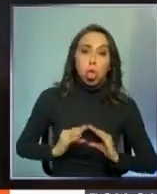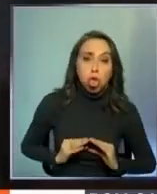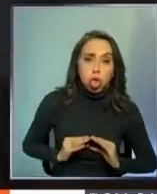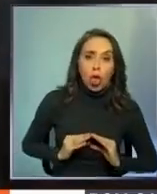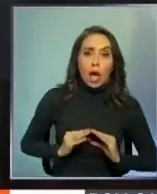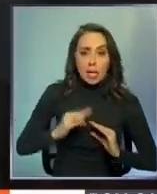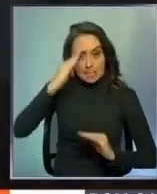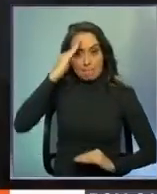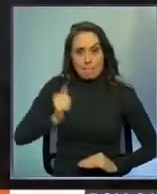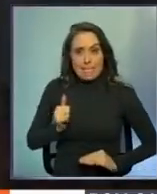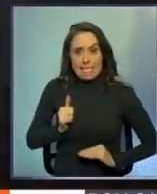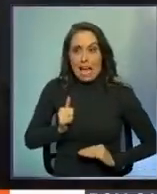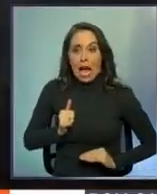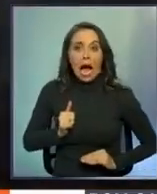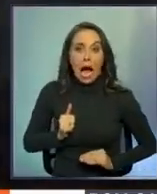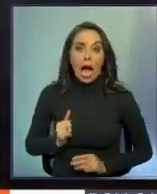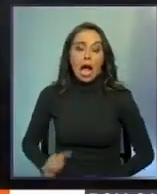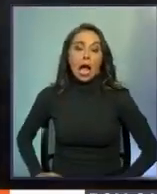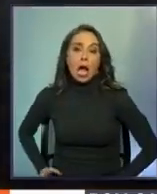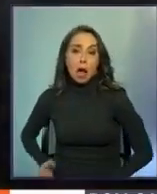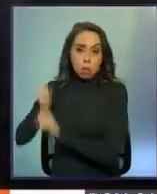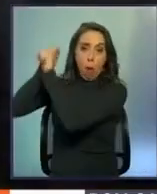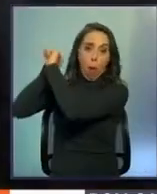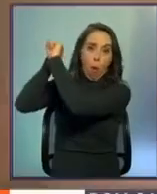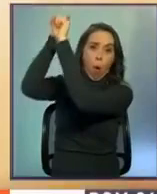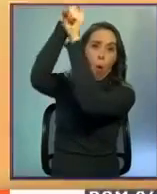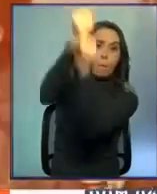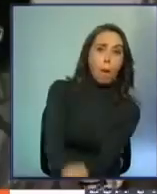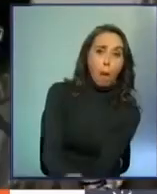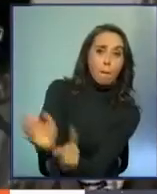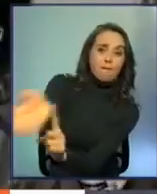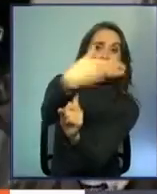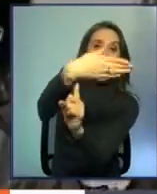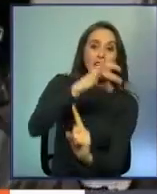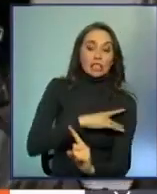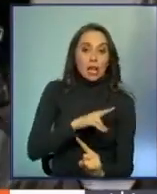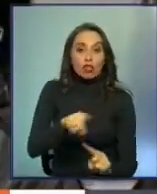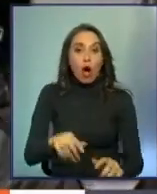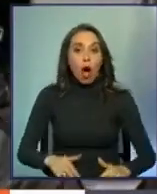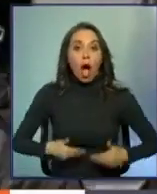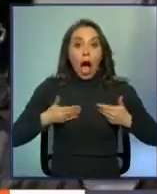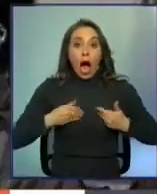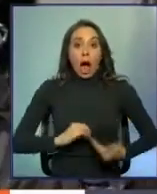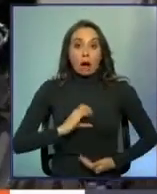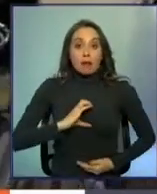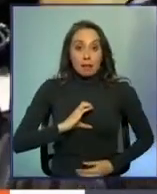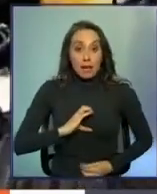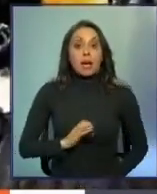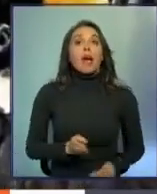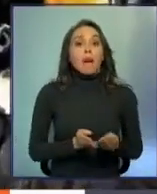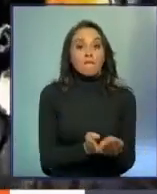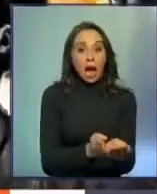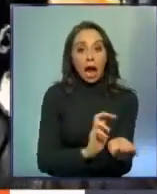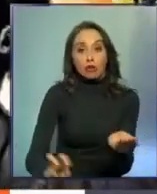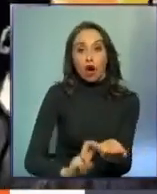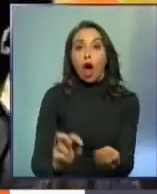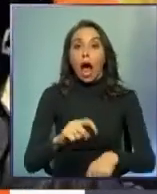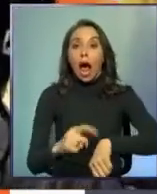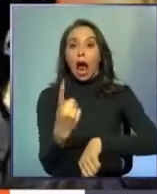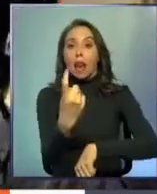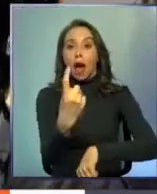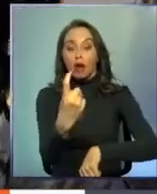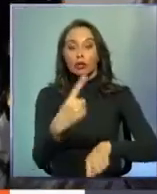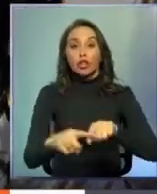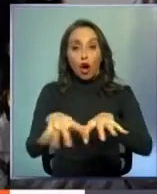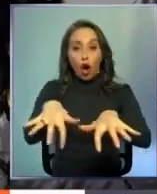un promontorio en la entrada de la playa. El segundo desembarco comenzó recién a las 11, al que se sumaron el